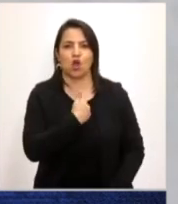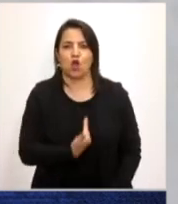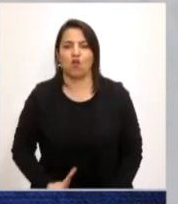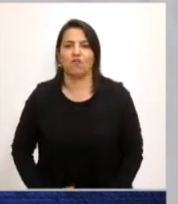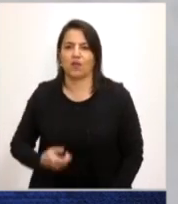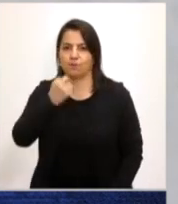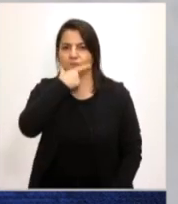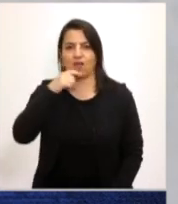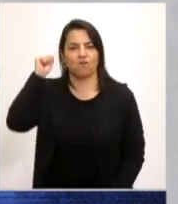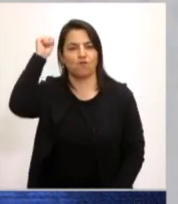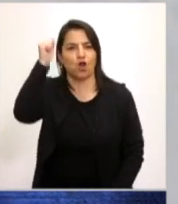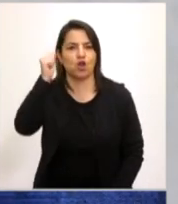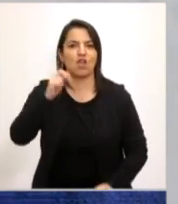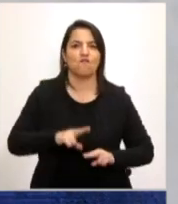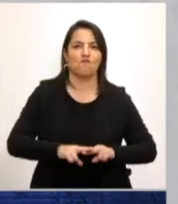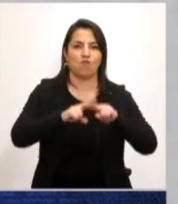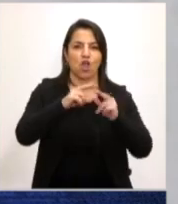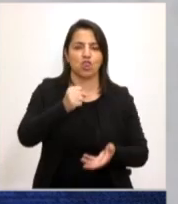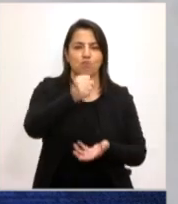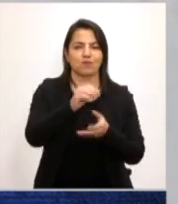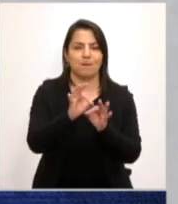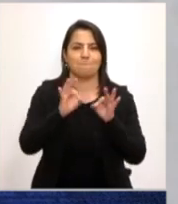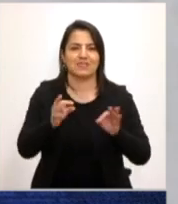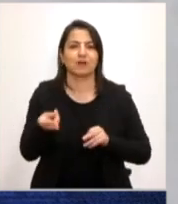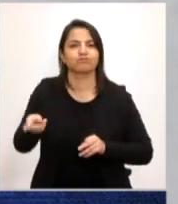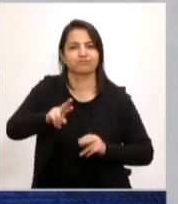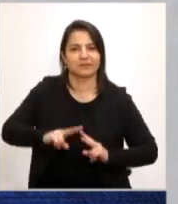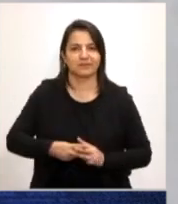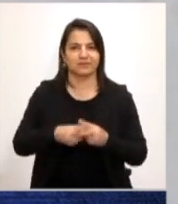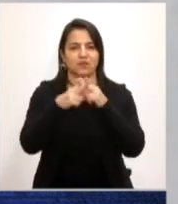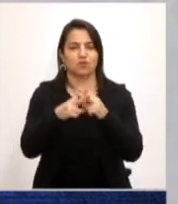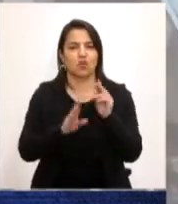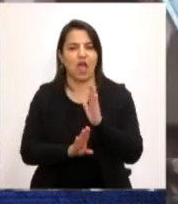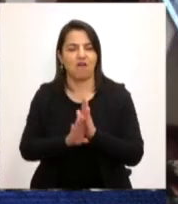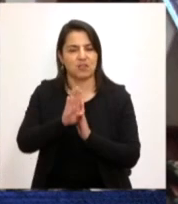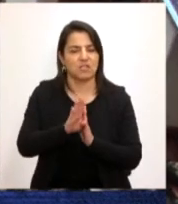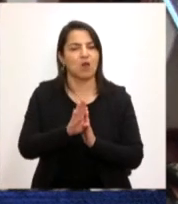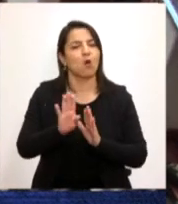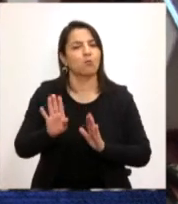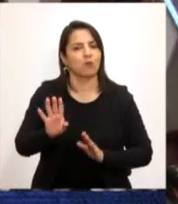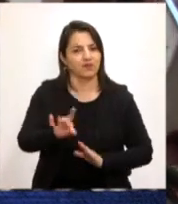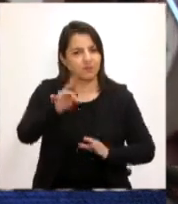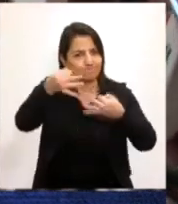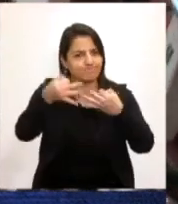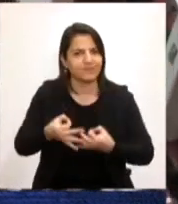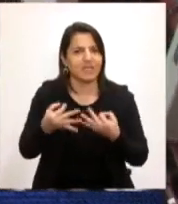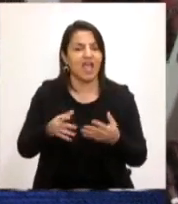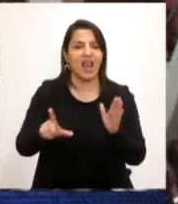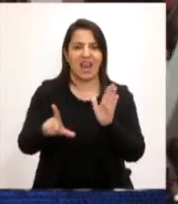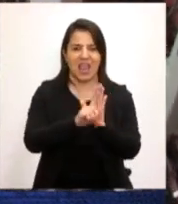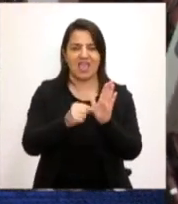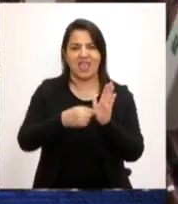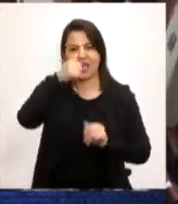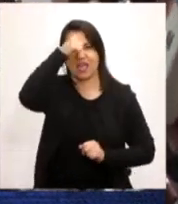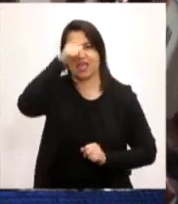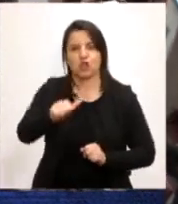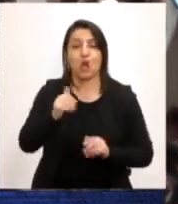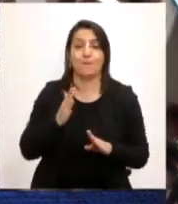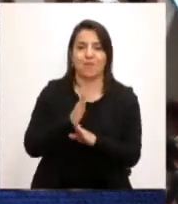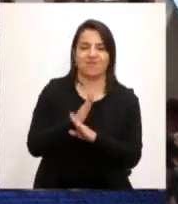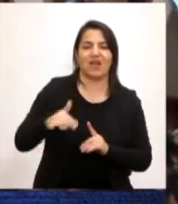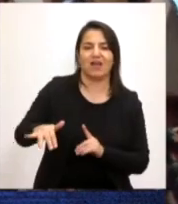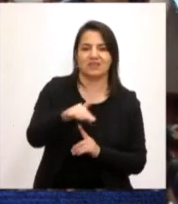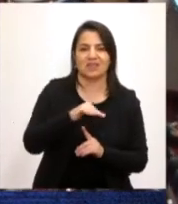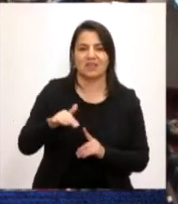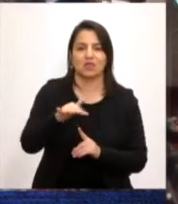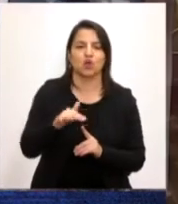Boric, que crea un fondo especial para la reconstrucción. Avanzamos decididamente en leyes que sancionen y prevengan este tipo de situaciones,